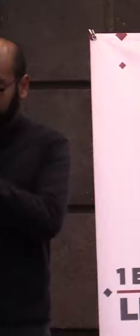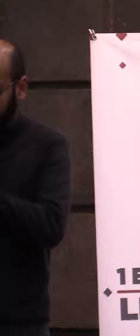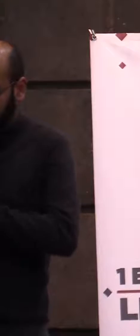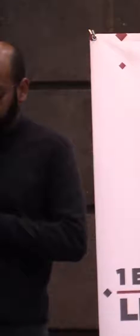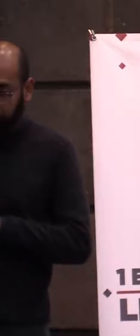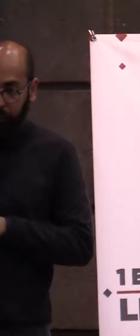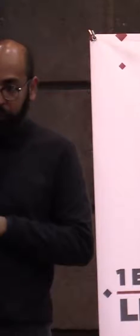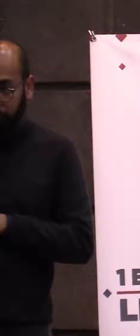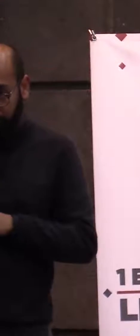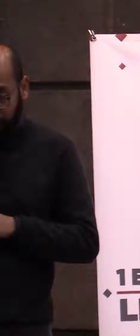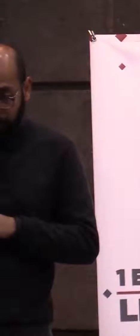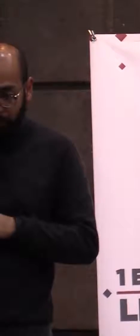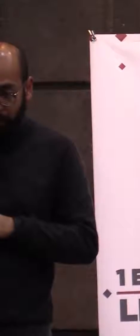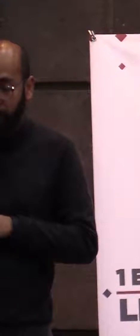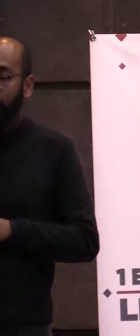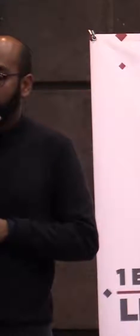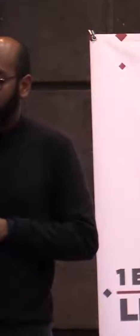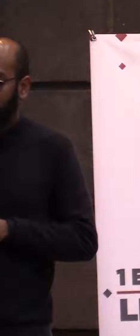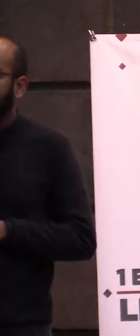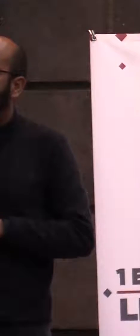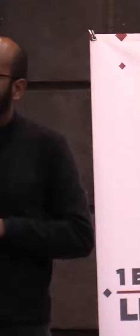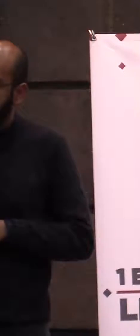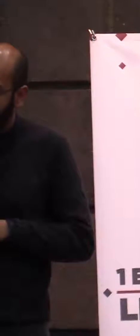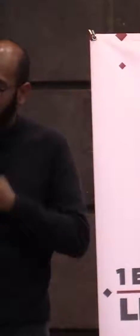República, incluyendo a Michoacán.